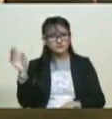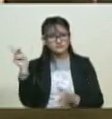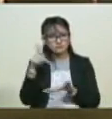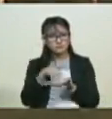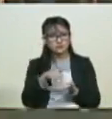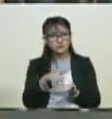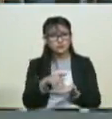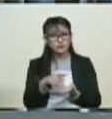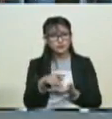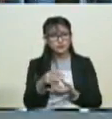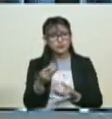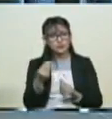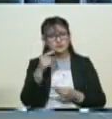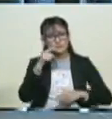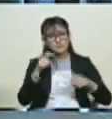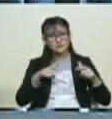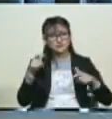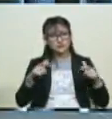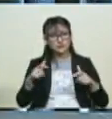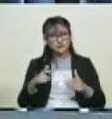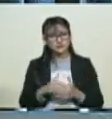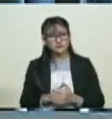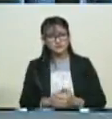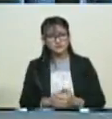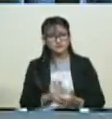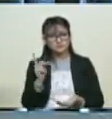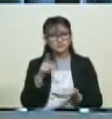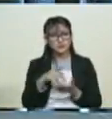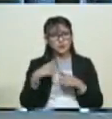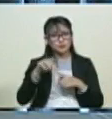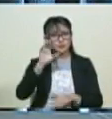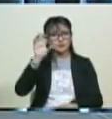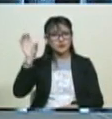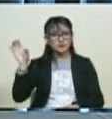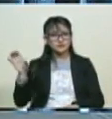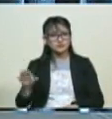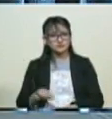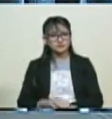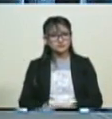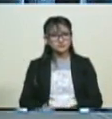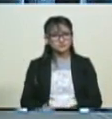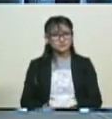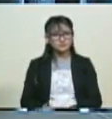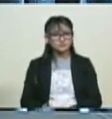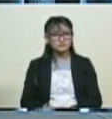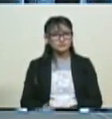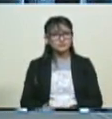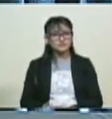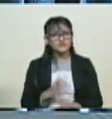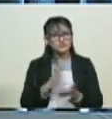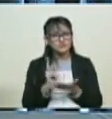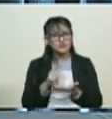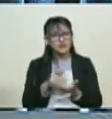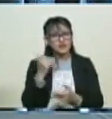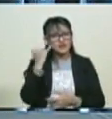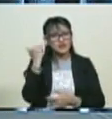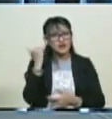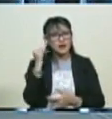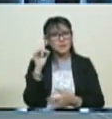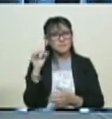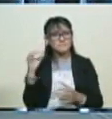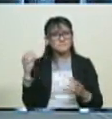mucha gente de la que viene del exterior siempre viene con la idea de conseguir un país en